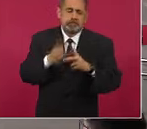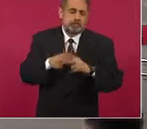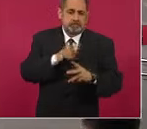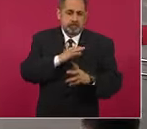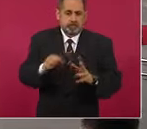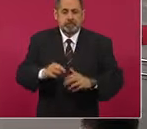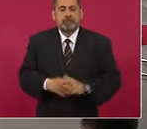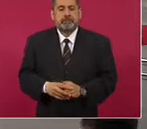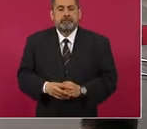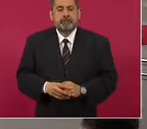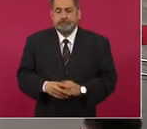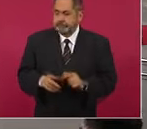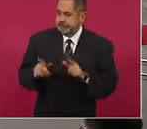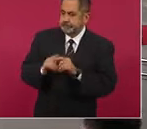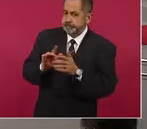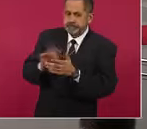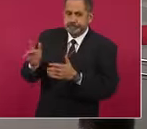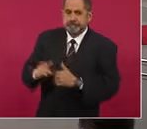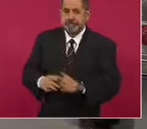Gracias.